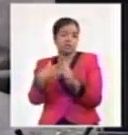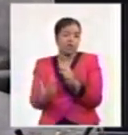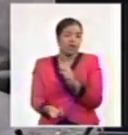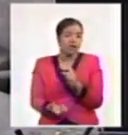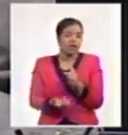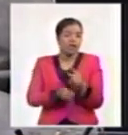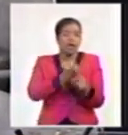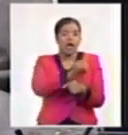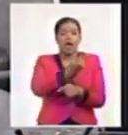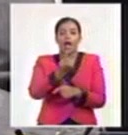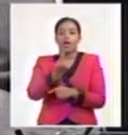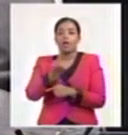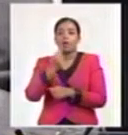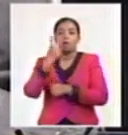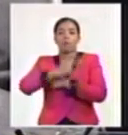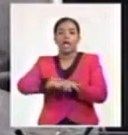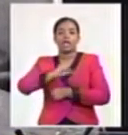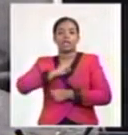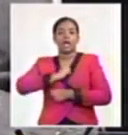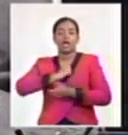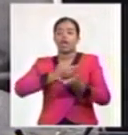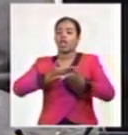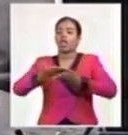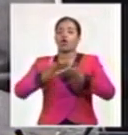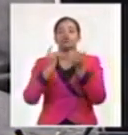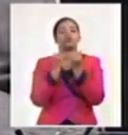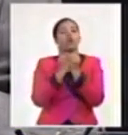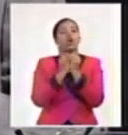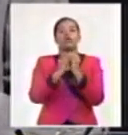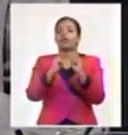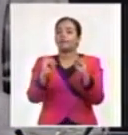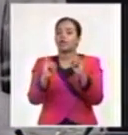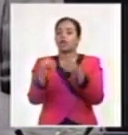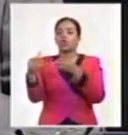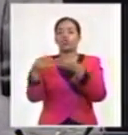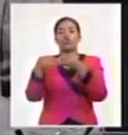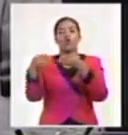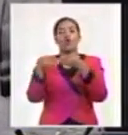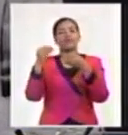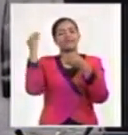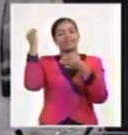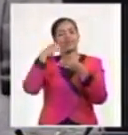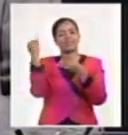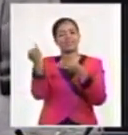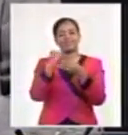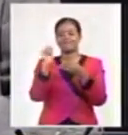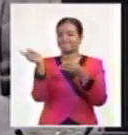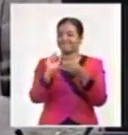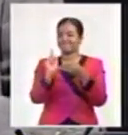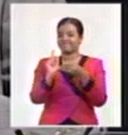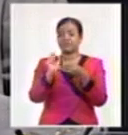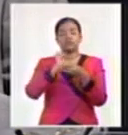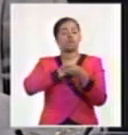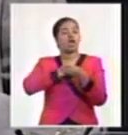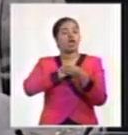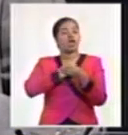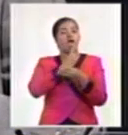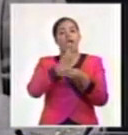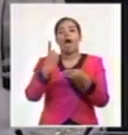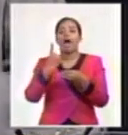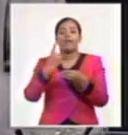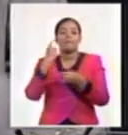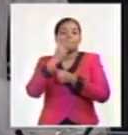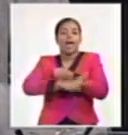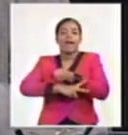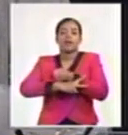vez más en monedas nacionales y en monedas alternativas al dólar, va a seguir, eso se va a mantener, porque